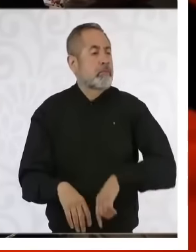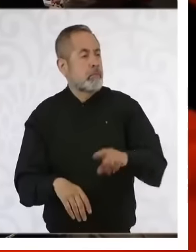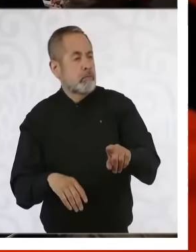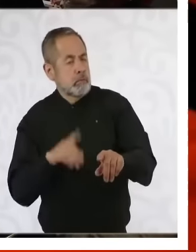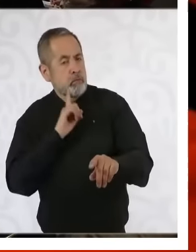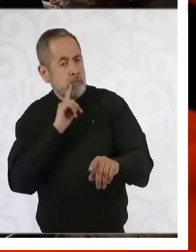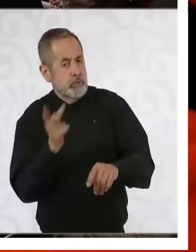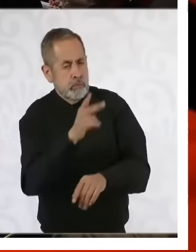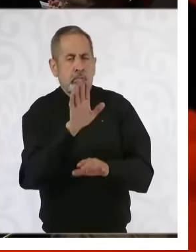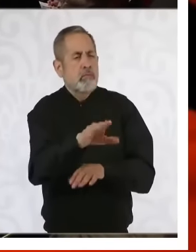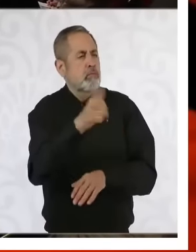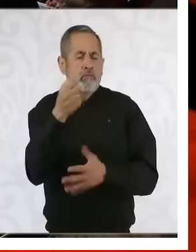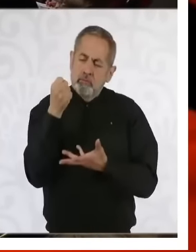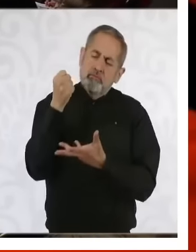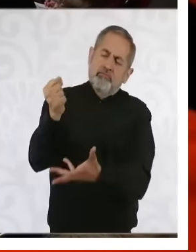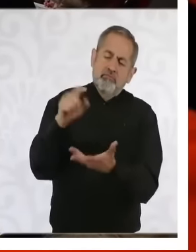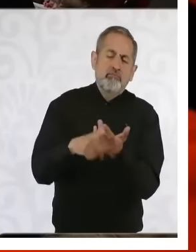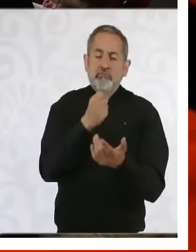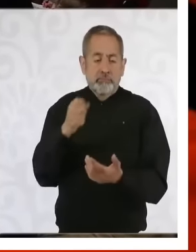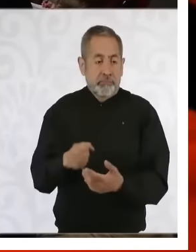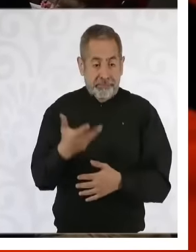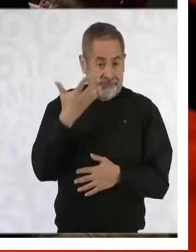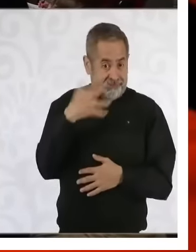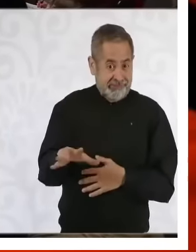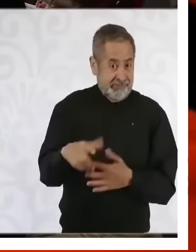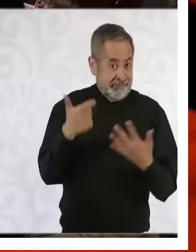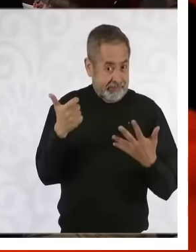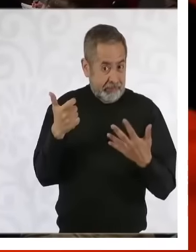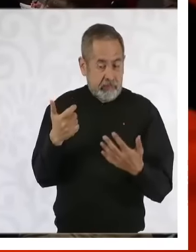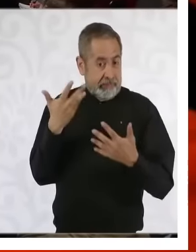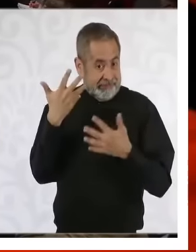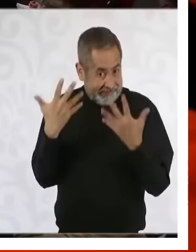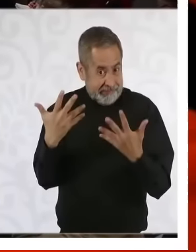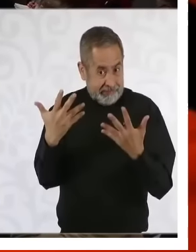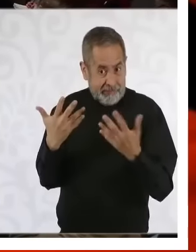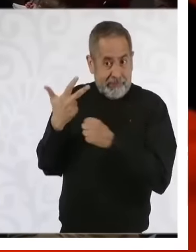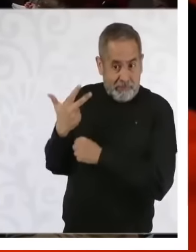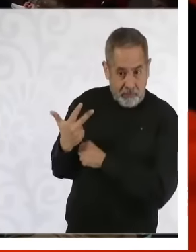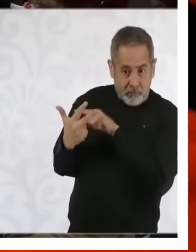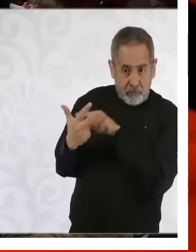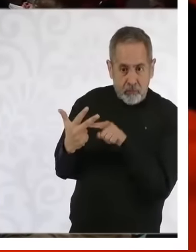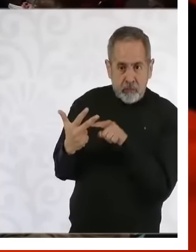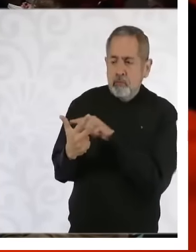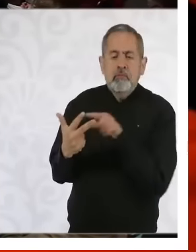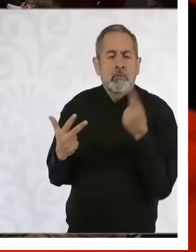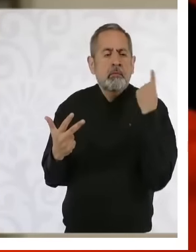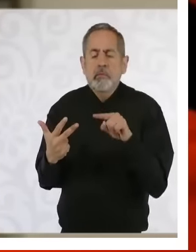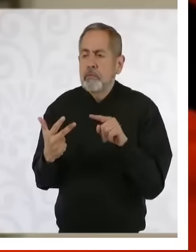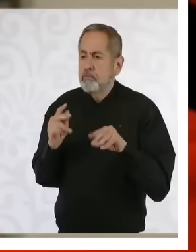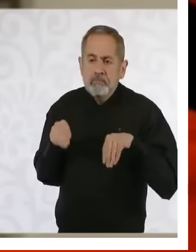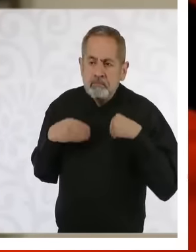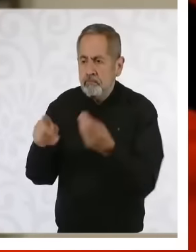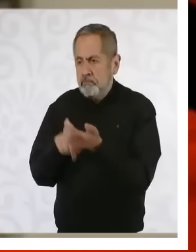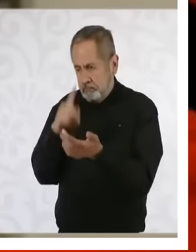presupuesto, se dice que 8 de cada 10 pesos están prácticamente pues ya comprometidos debido pues